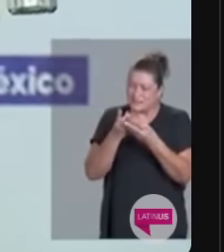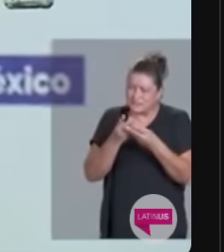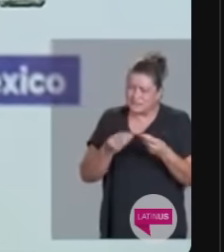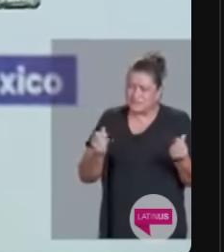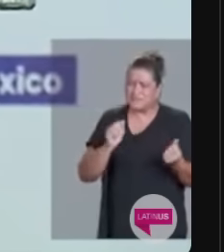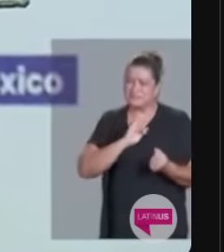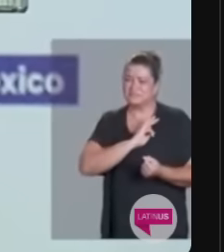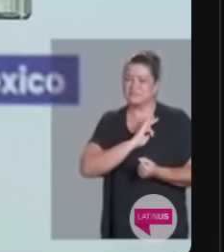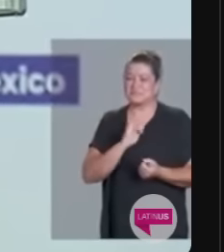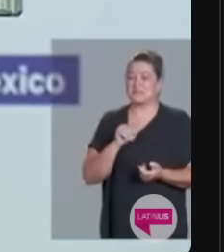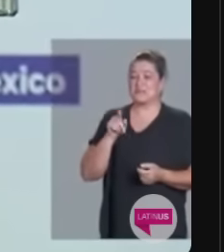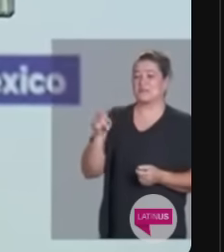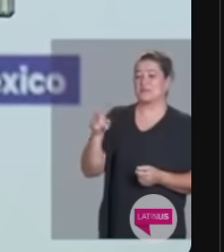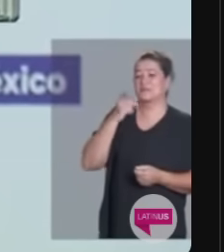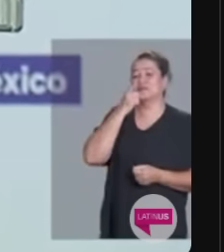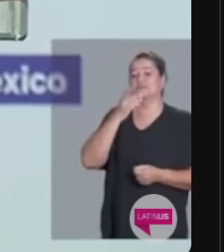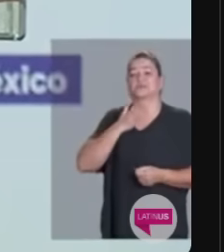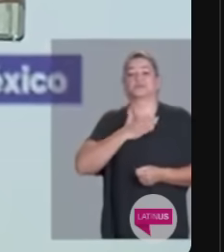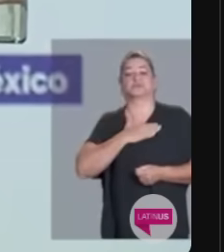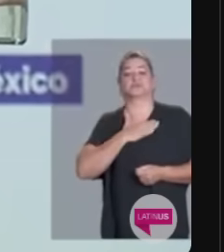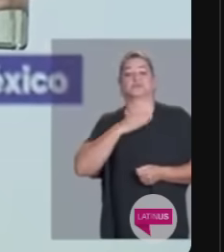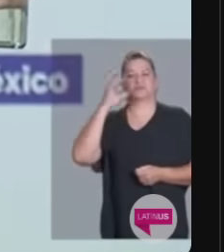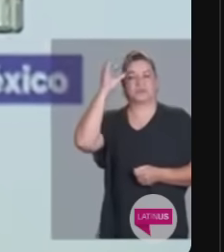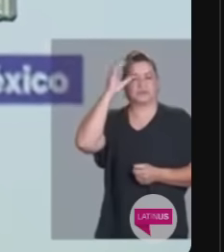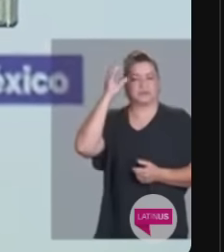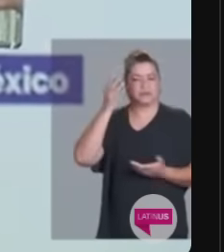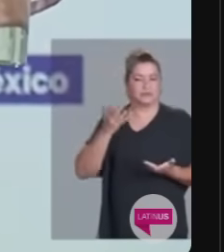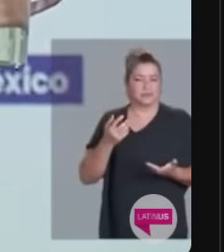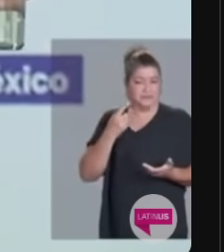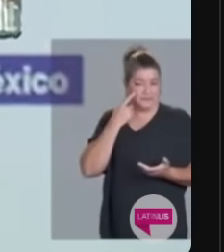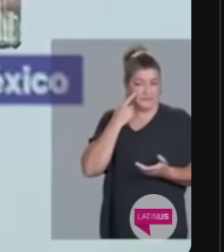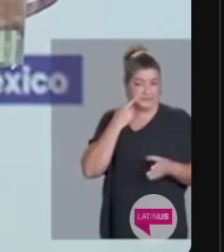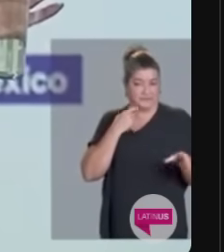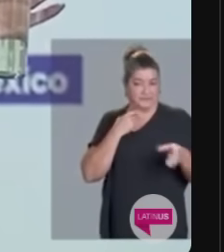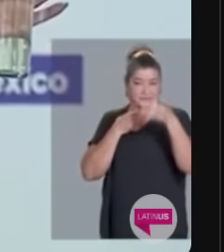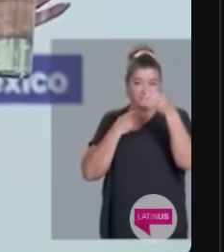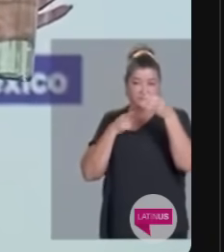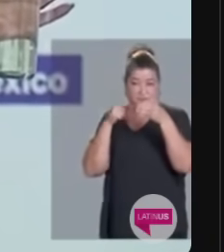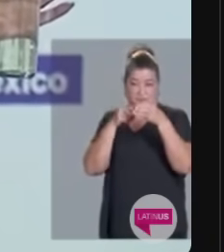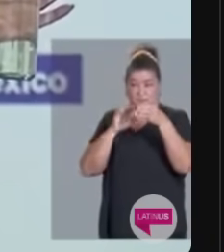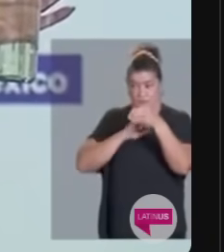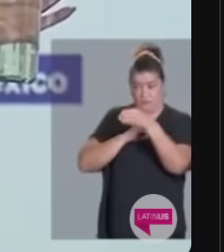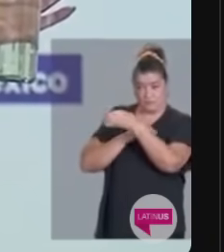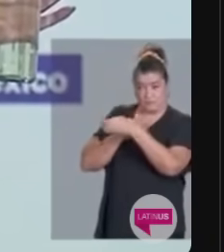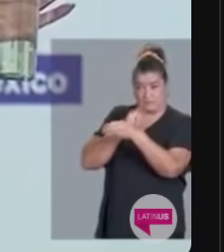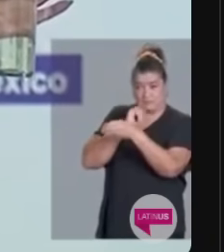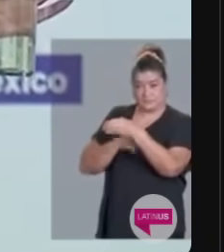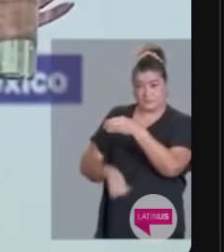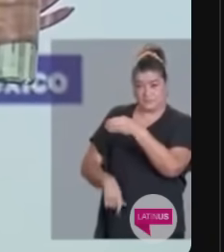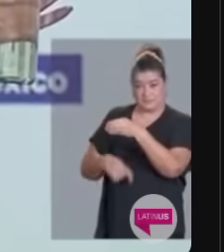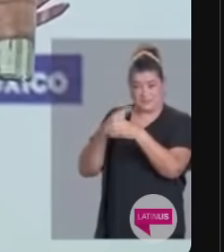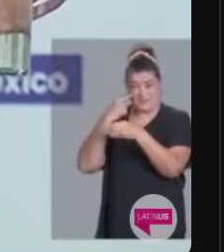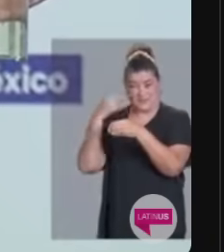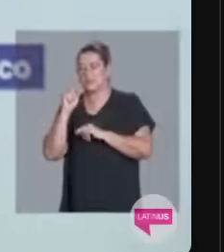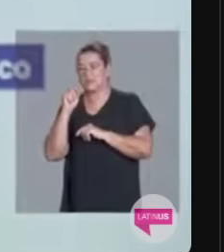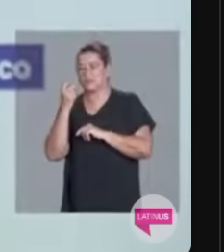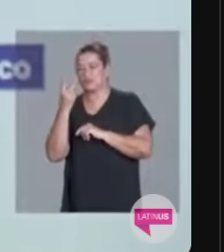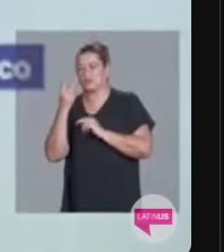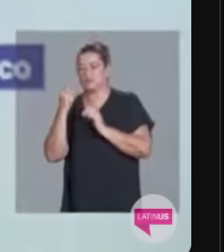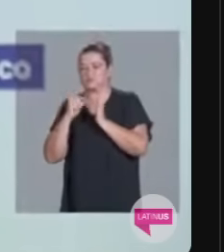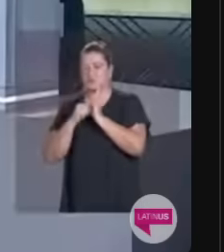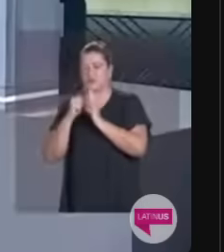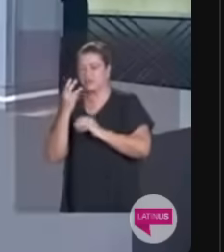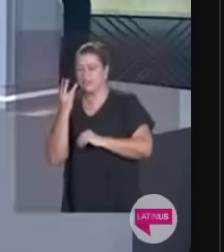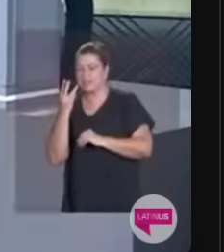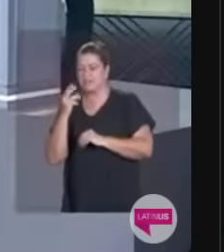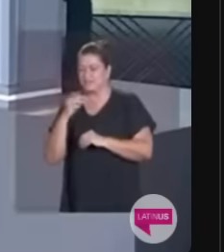agua esta agua fue tomada por notario público en las tomas de Iztapalapa Chalco sochimilco ella